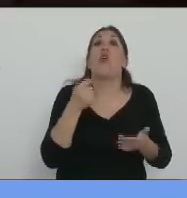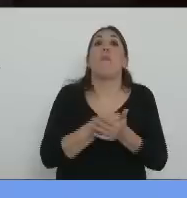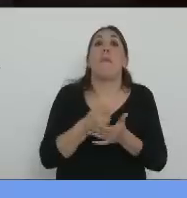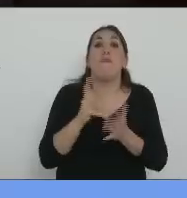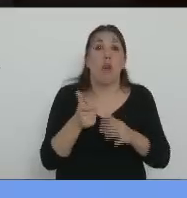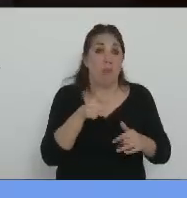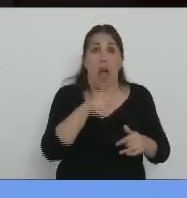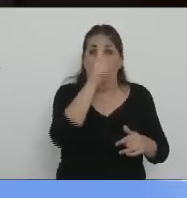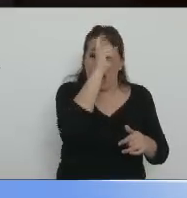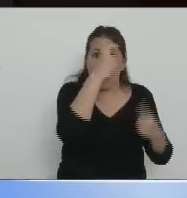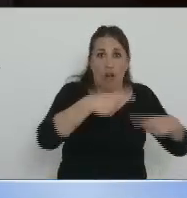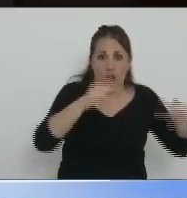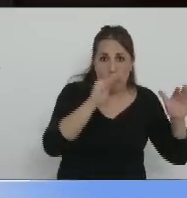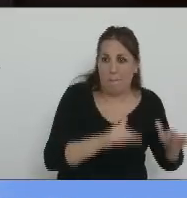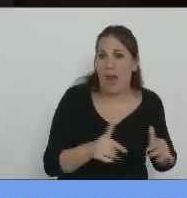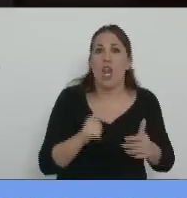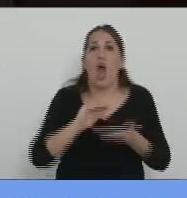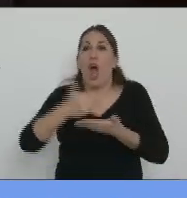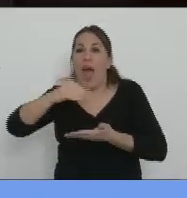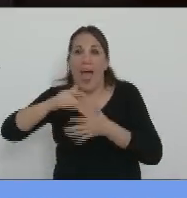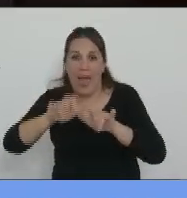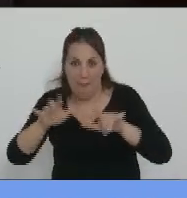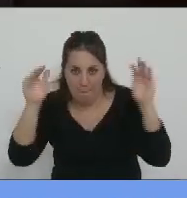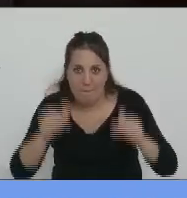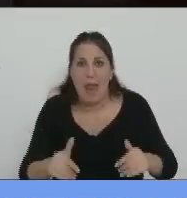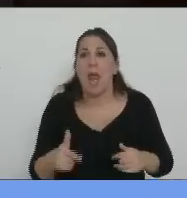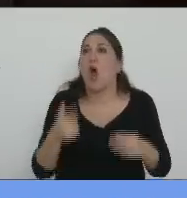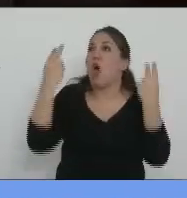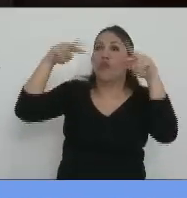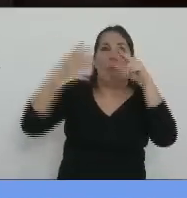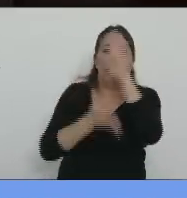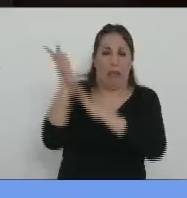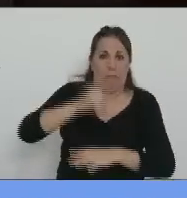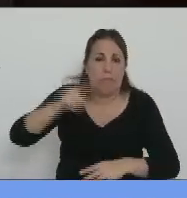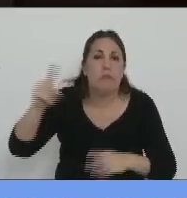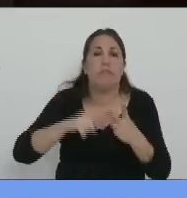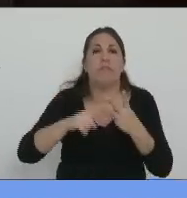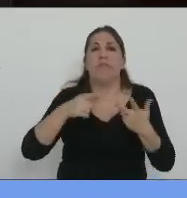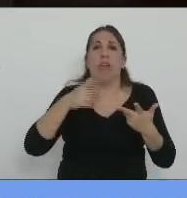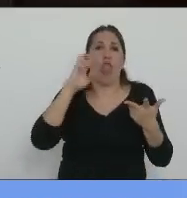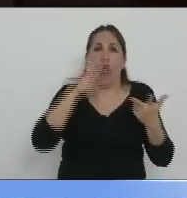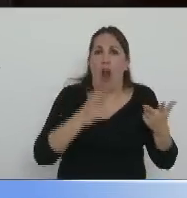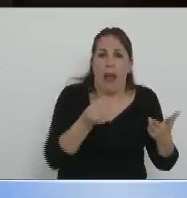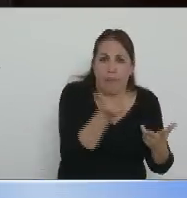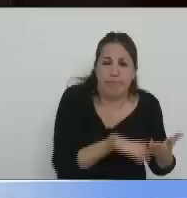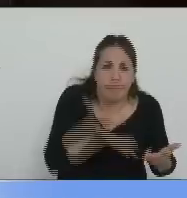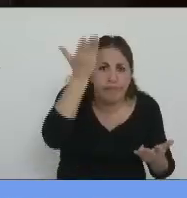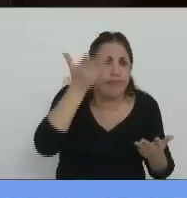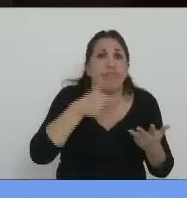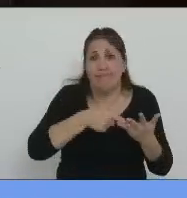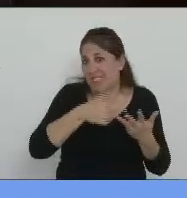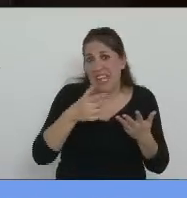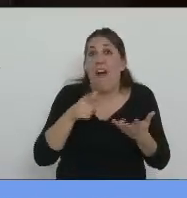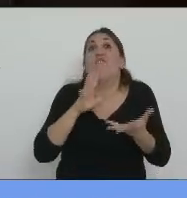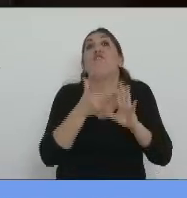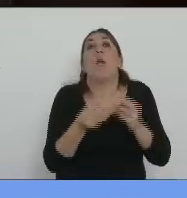escuelas con menos netbook con menos turistas al exterior con dólar sobre alto de esa manera no hay otra manera